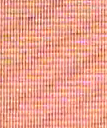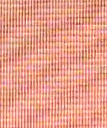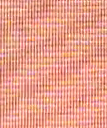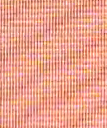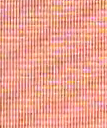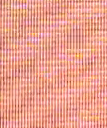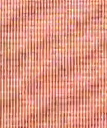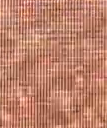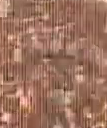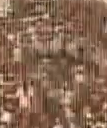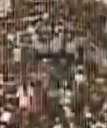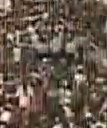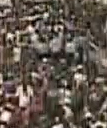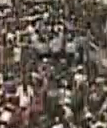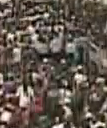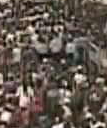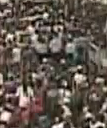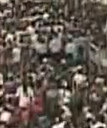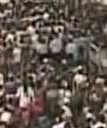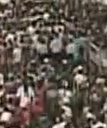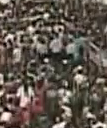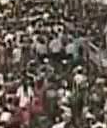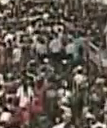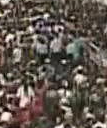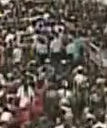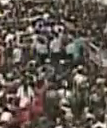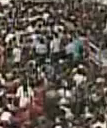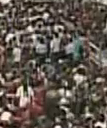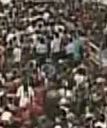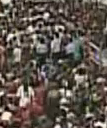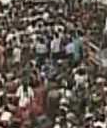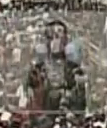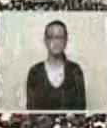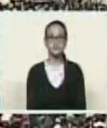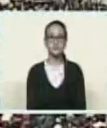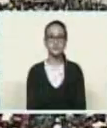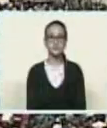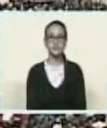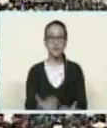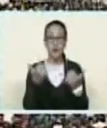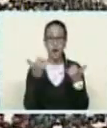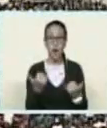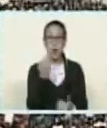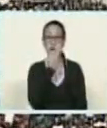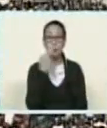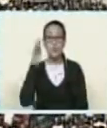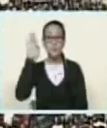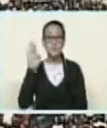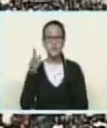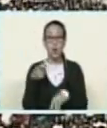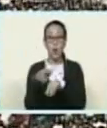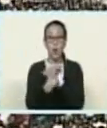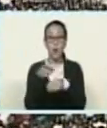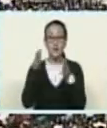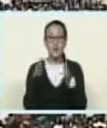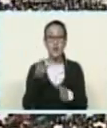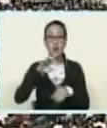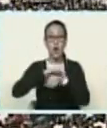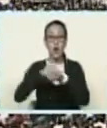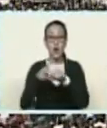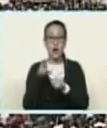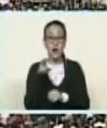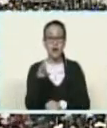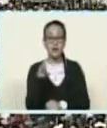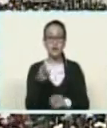inmediato se procede al acto de juramentación del gobernador electo, ciudadano Héctor Rodríguez Castro. Se invita